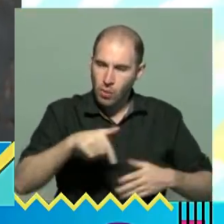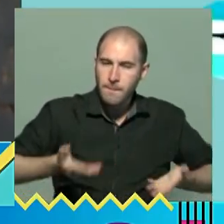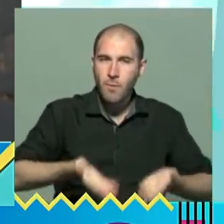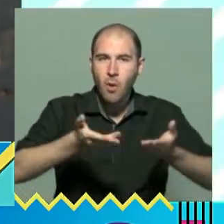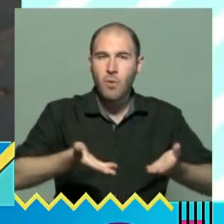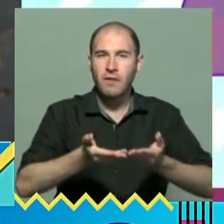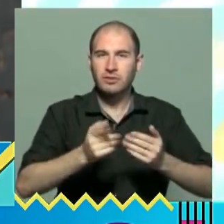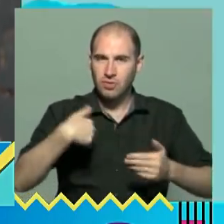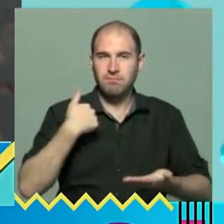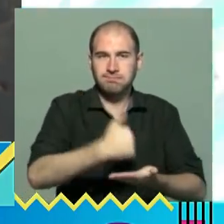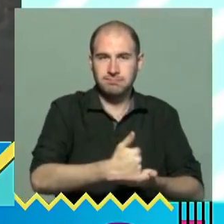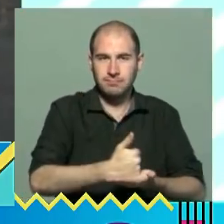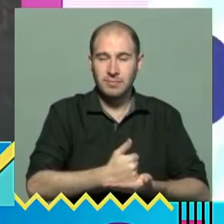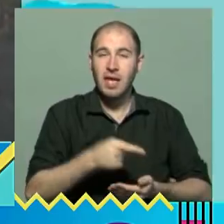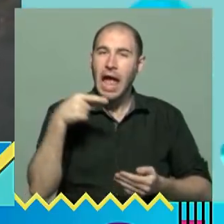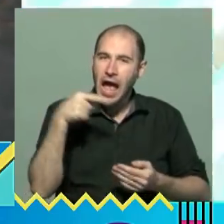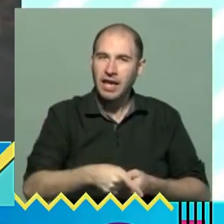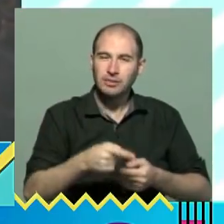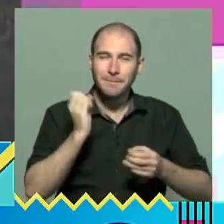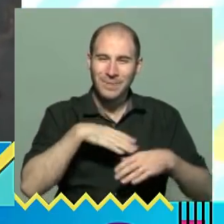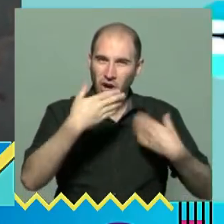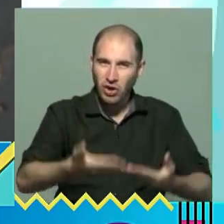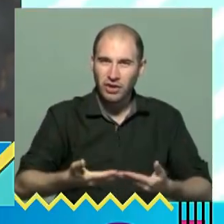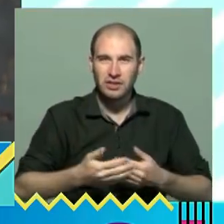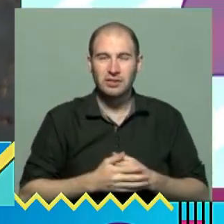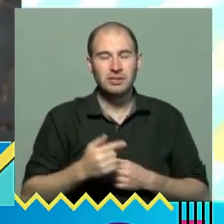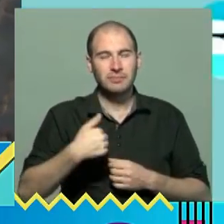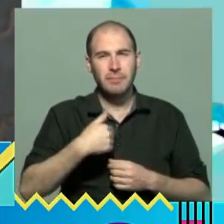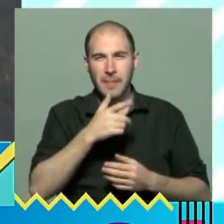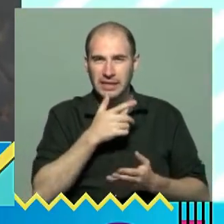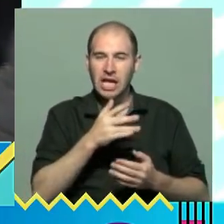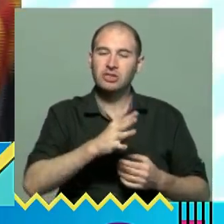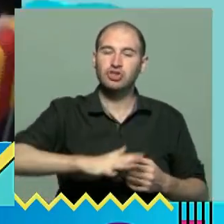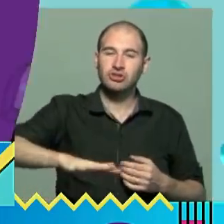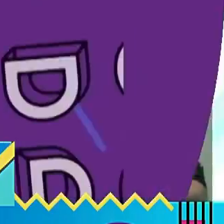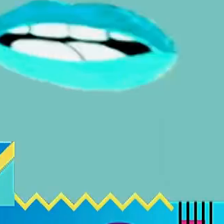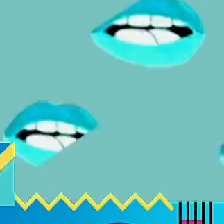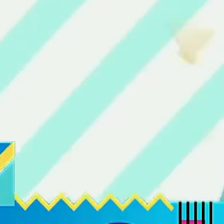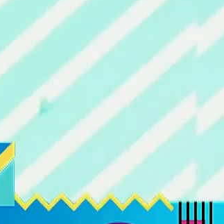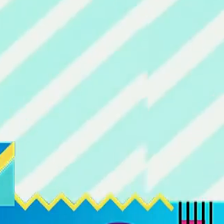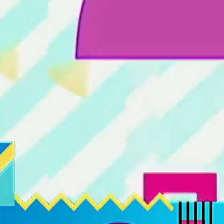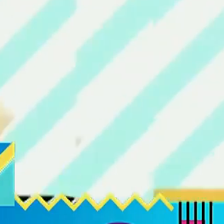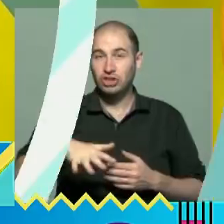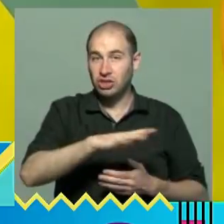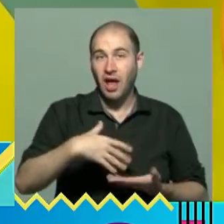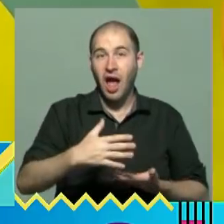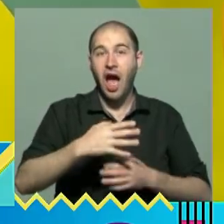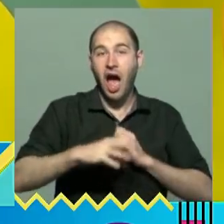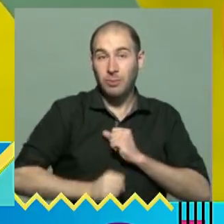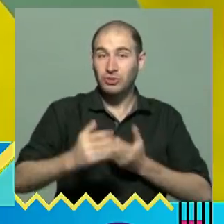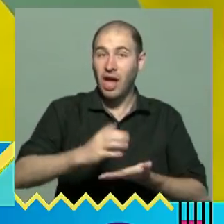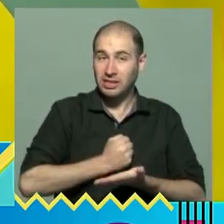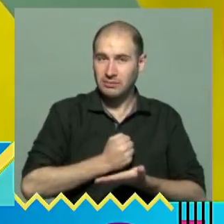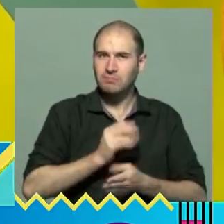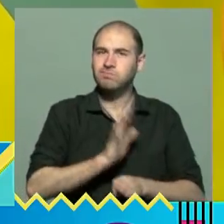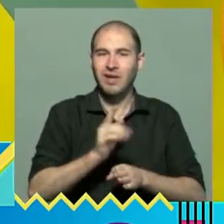promovemos y en lo que estamos. Eso es lo que hay que mejorar. Yo creo que si una sociedad acepta el aborto es